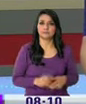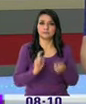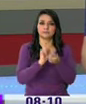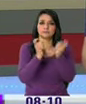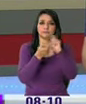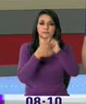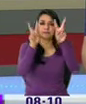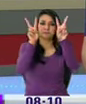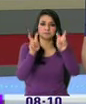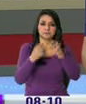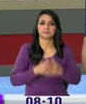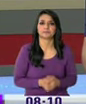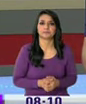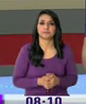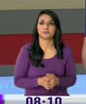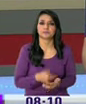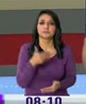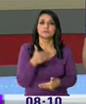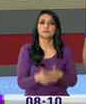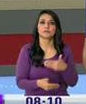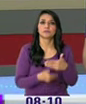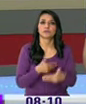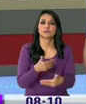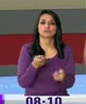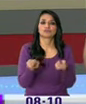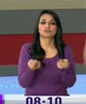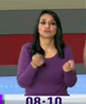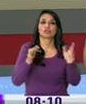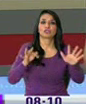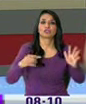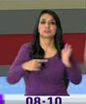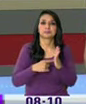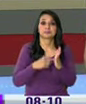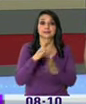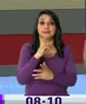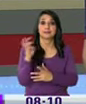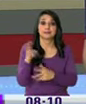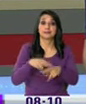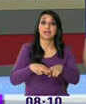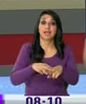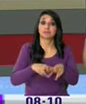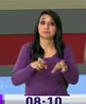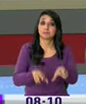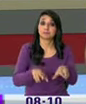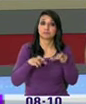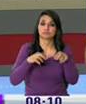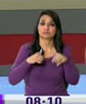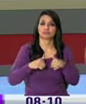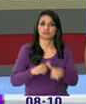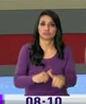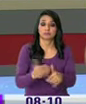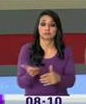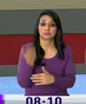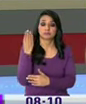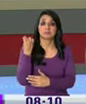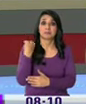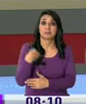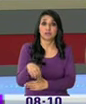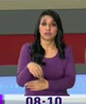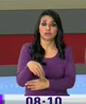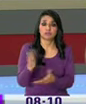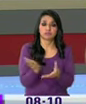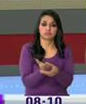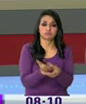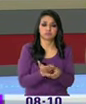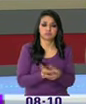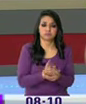Cambiamos de información, les contamos que el proceso de regularización de más de 8.600 taxis en Quito continúa. El pasado miércoles se tomó una muestra de 300